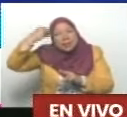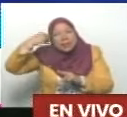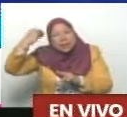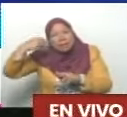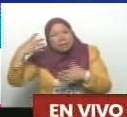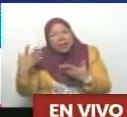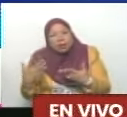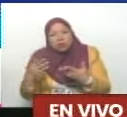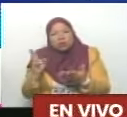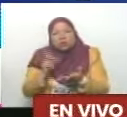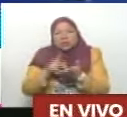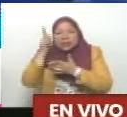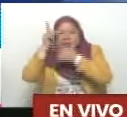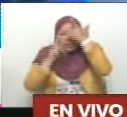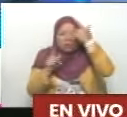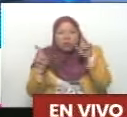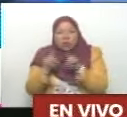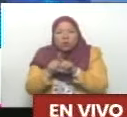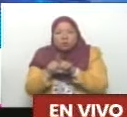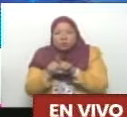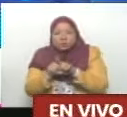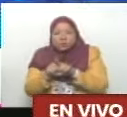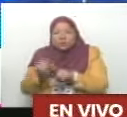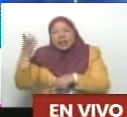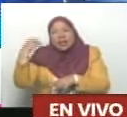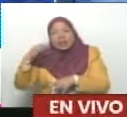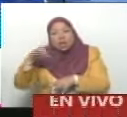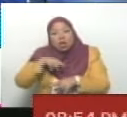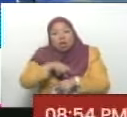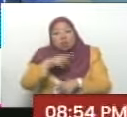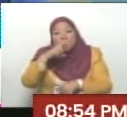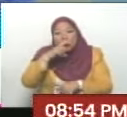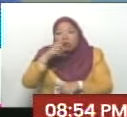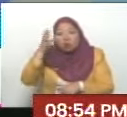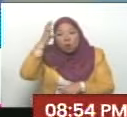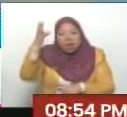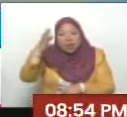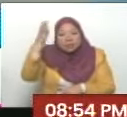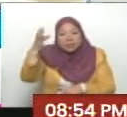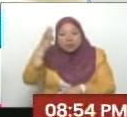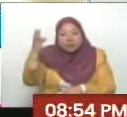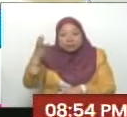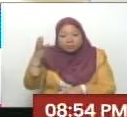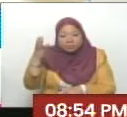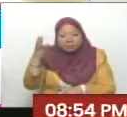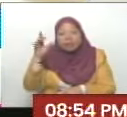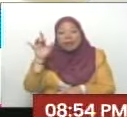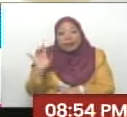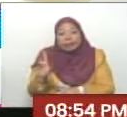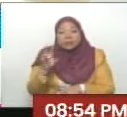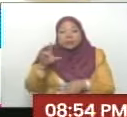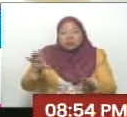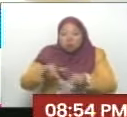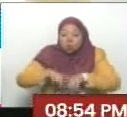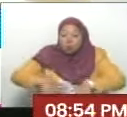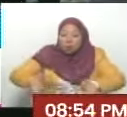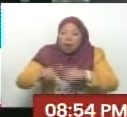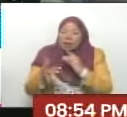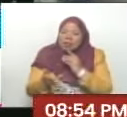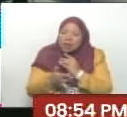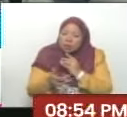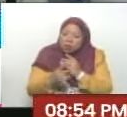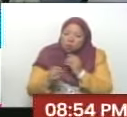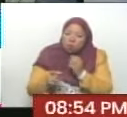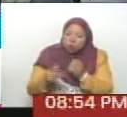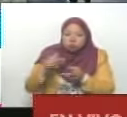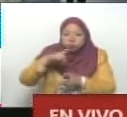la acción del comandante Hugo Chávez cuando usted era canciller y crearon la Agencia Boliviana de Actividades Espaciales. Aquí van dos de sus técnicos profesionales de la